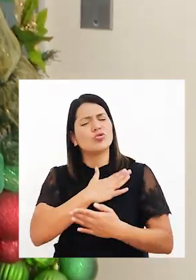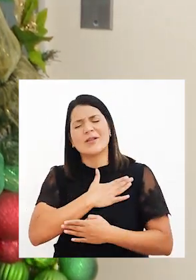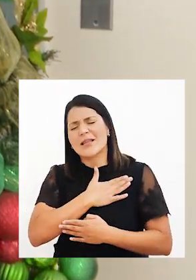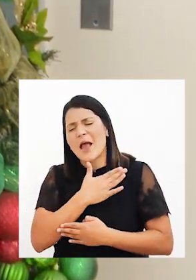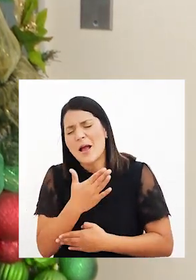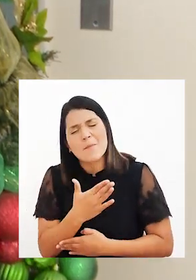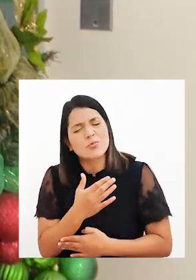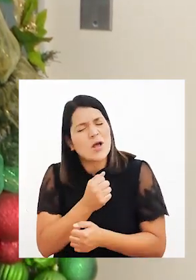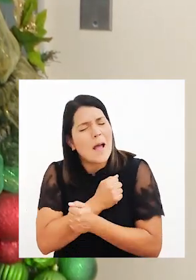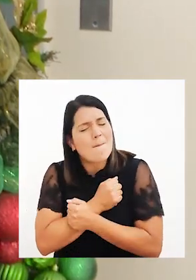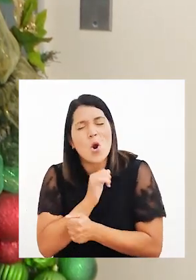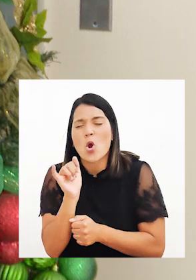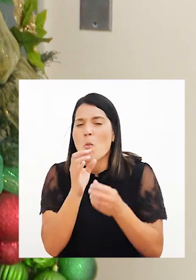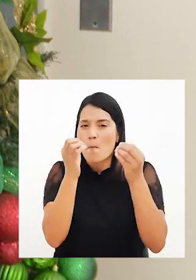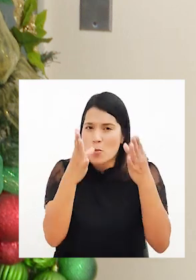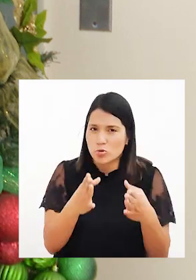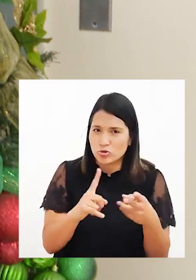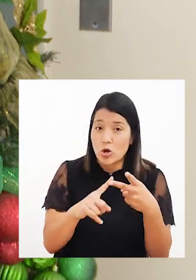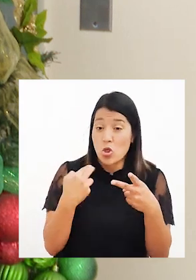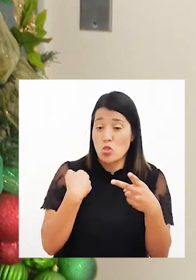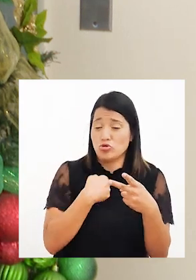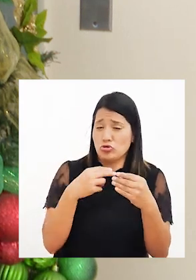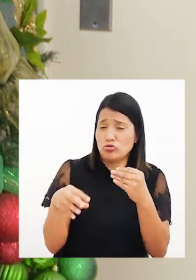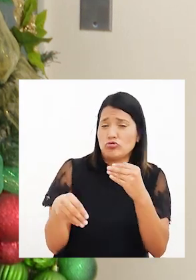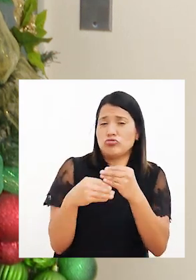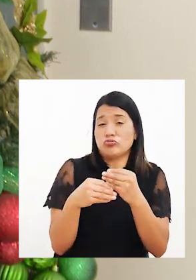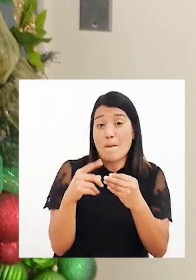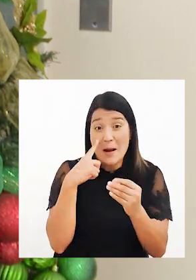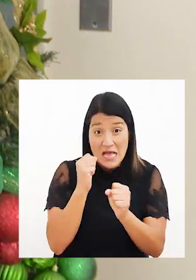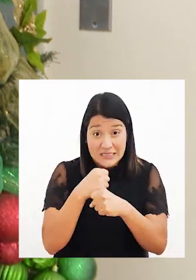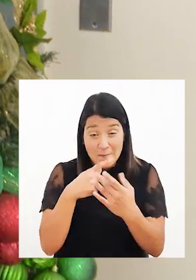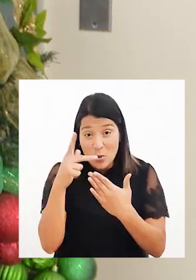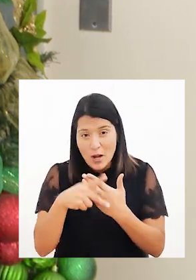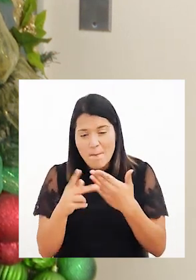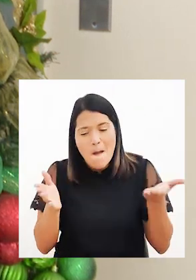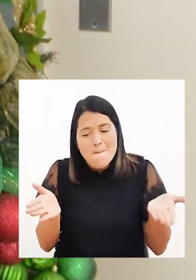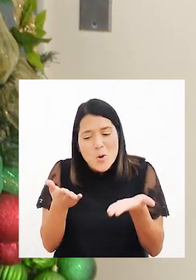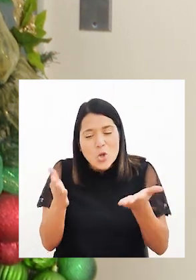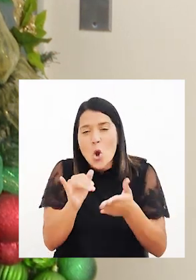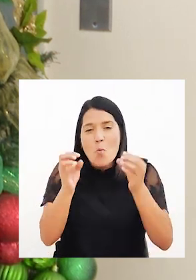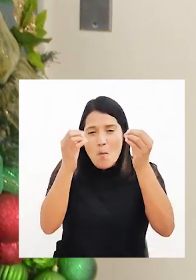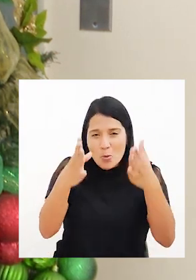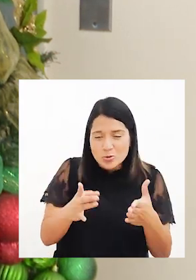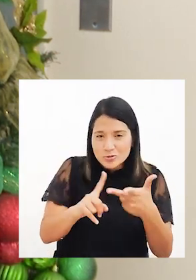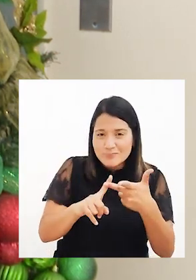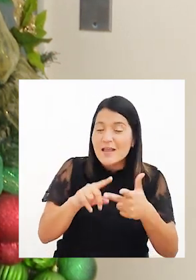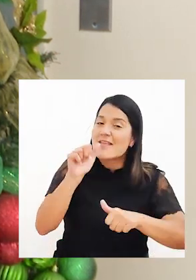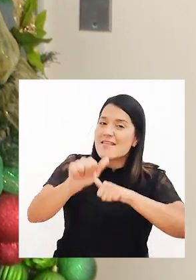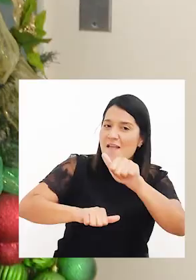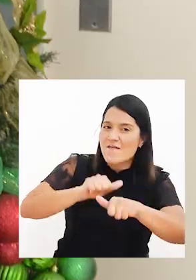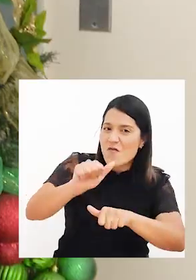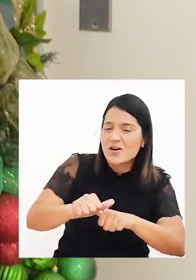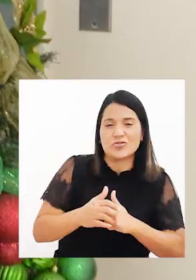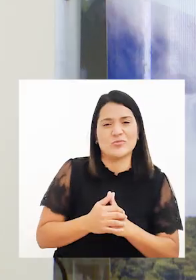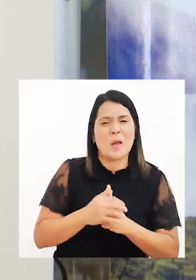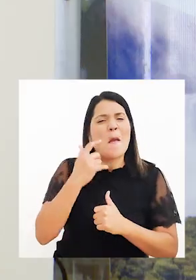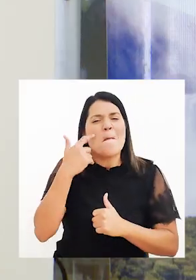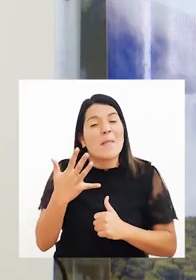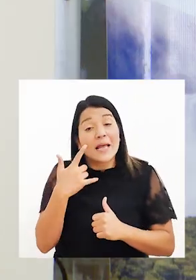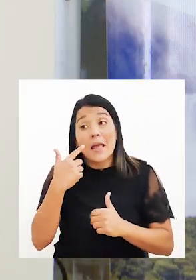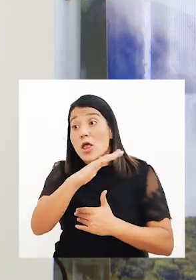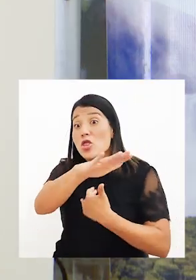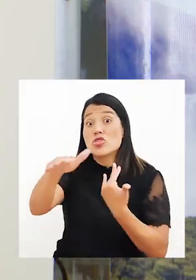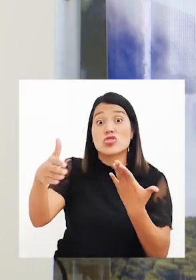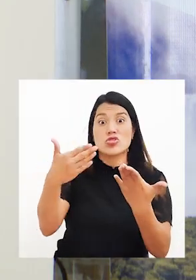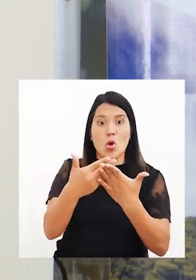maestra, se le puso motivación de educadora y esfuerzo para que todos y